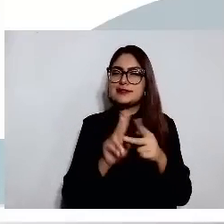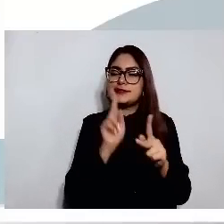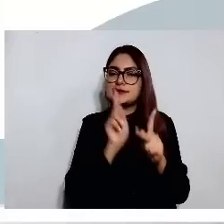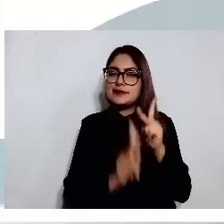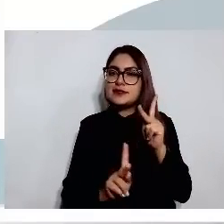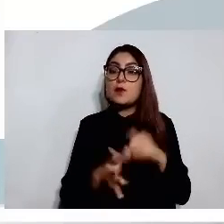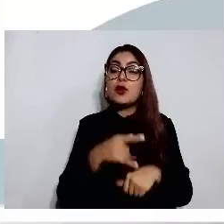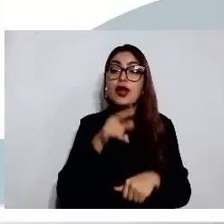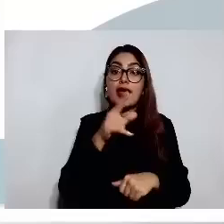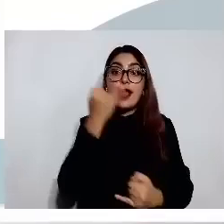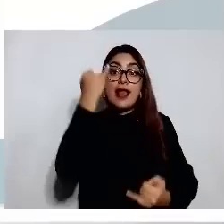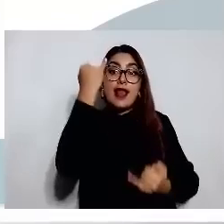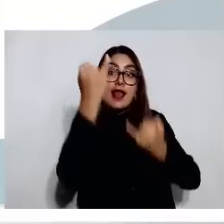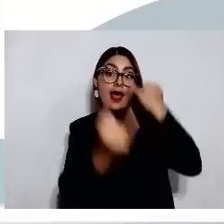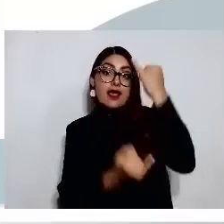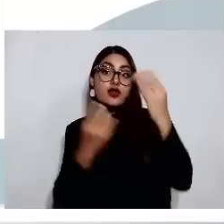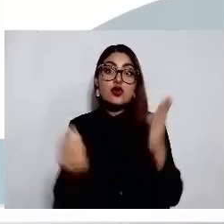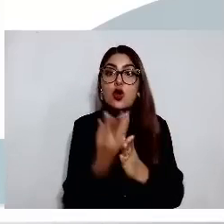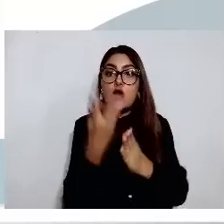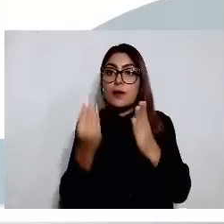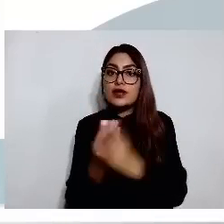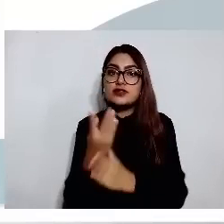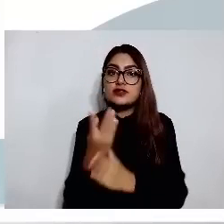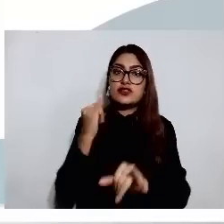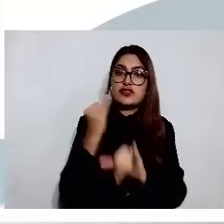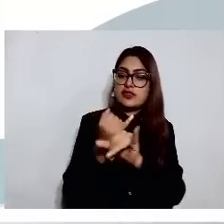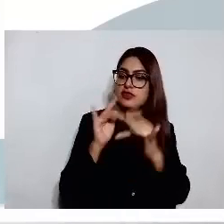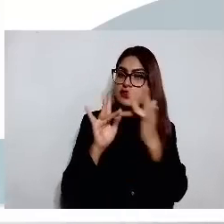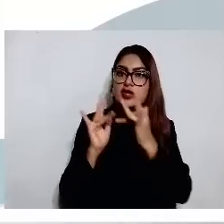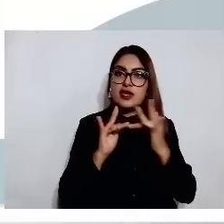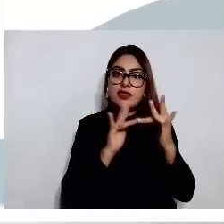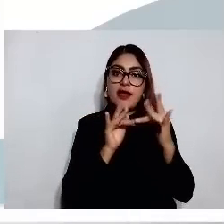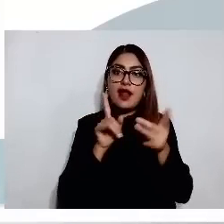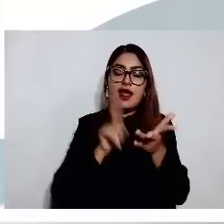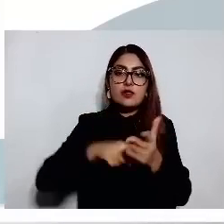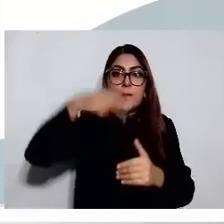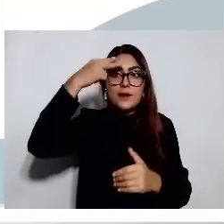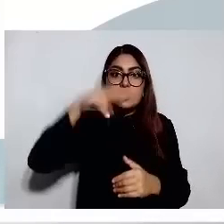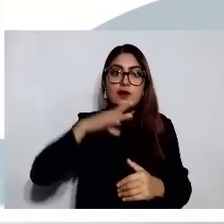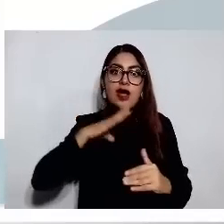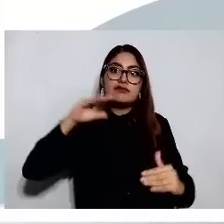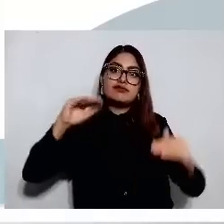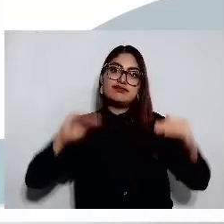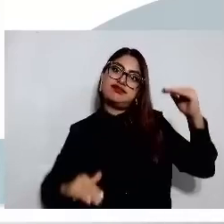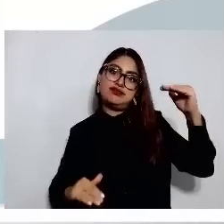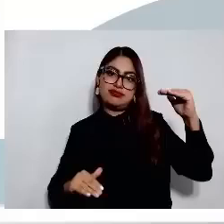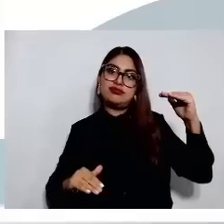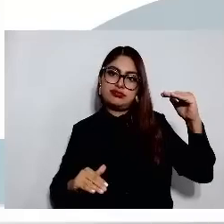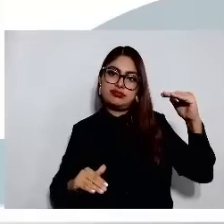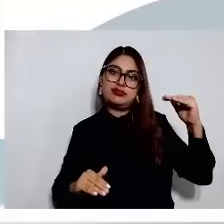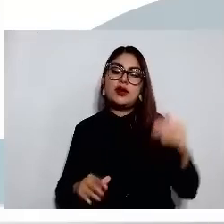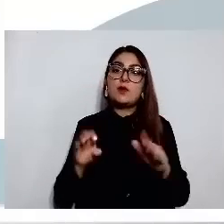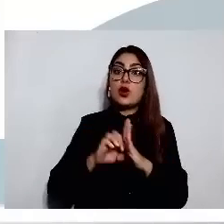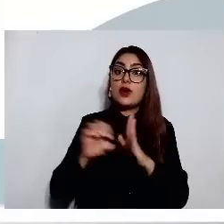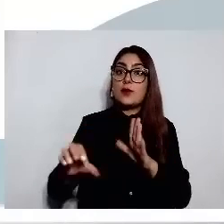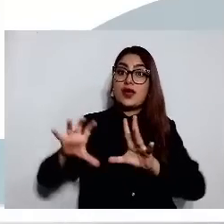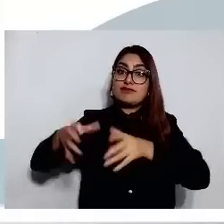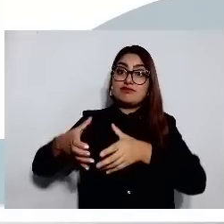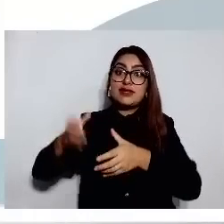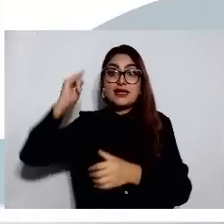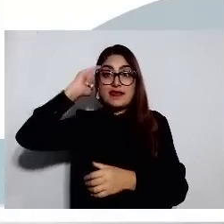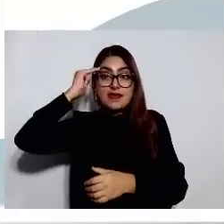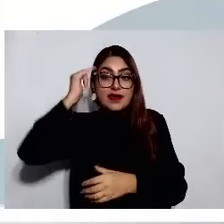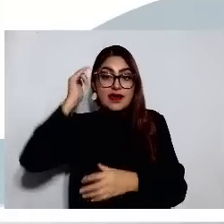digital en un país como México, con una brecha digital, sobre todo puesta en comunidades indígenas o personas con una